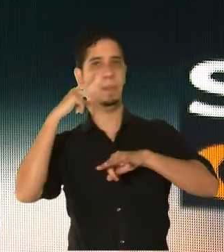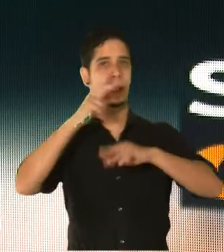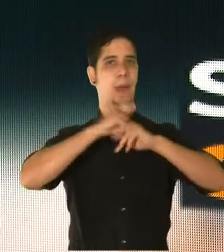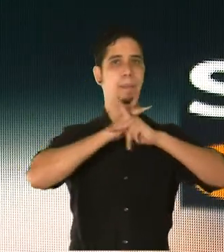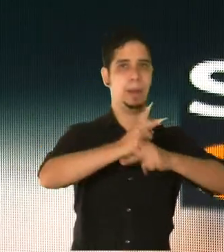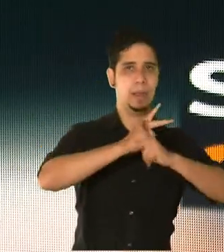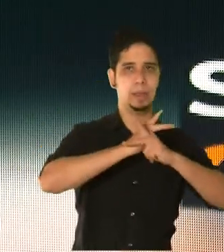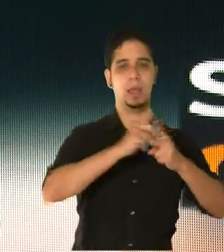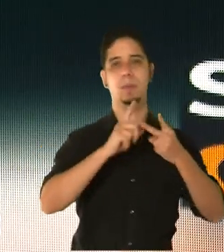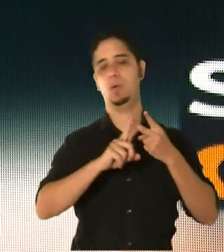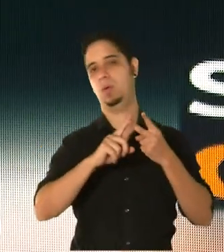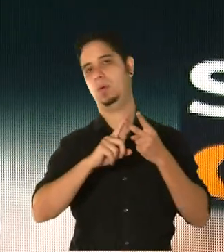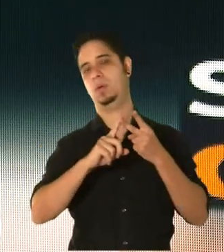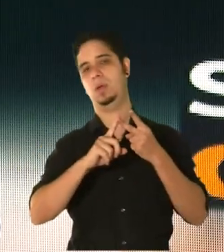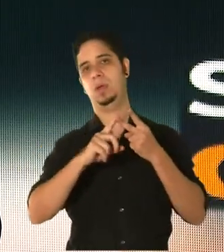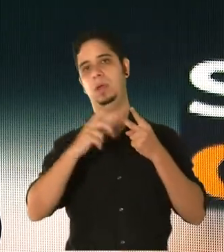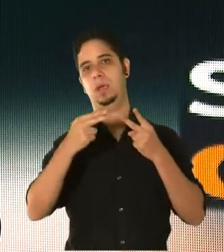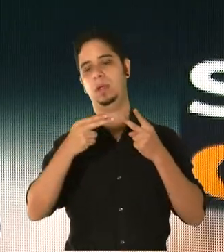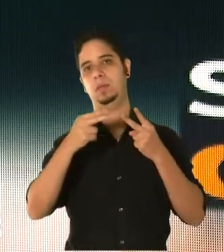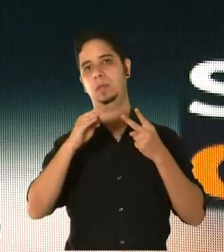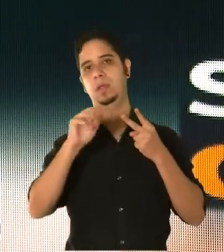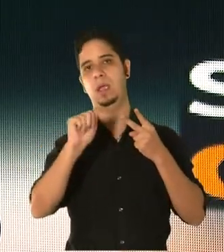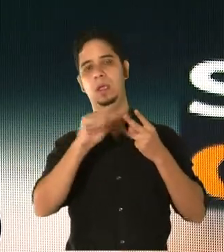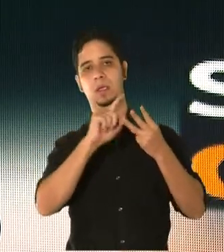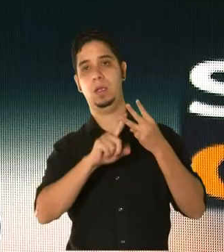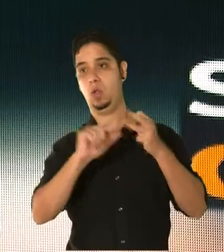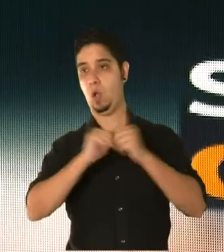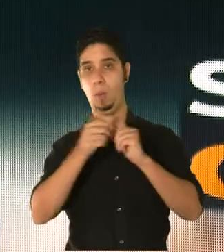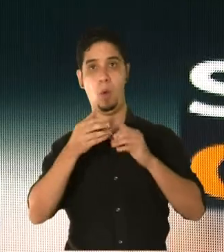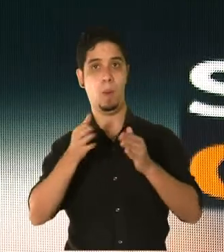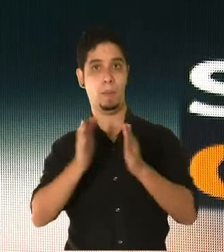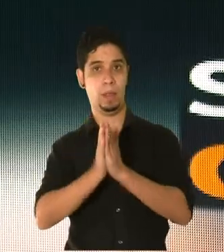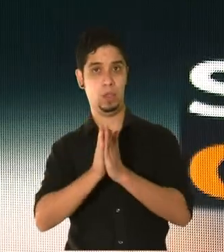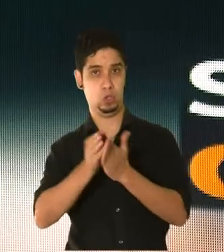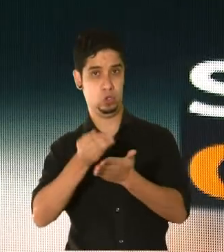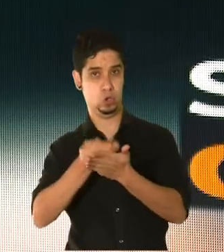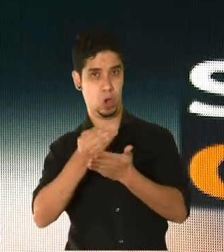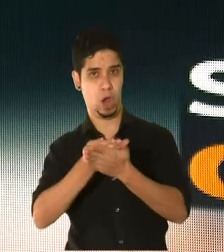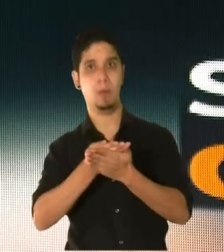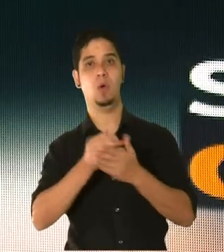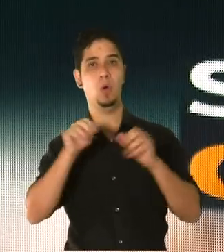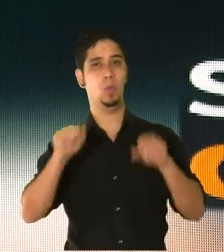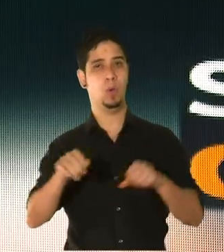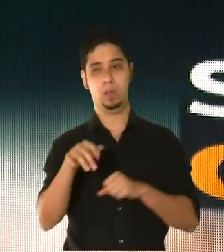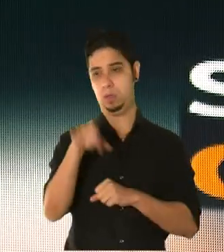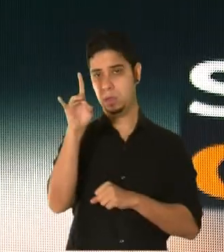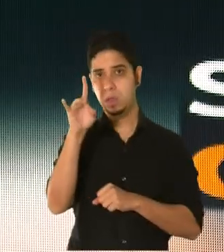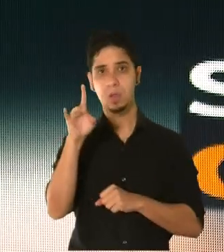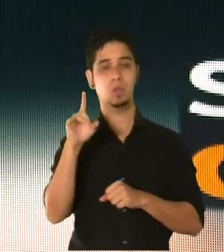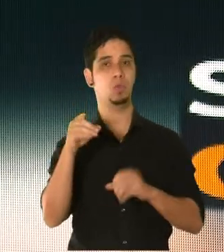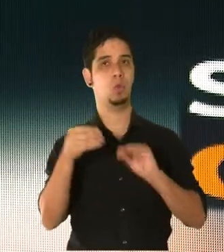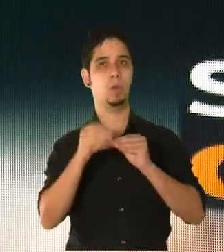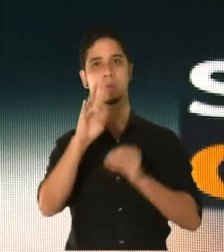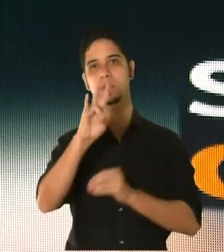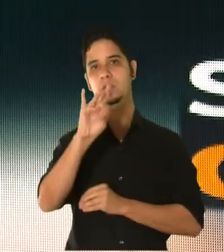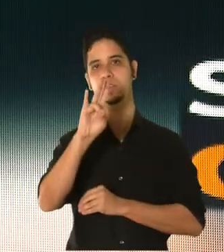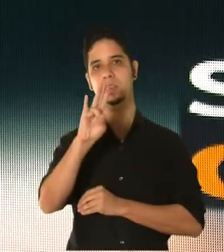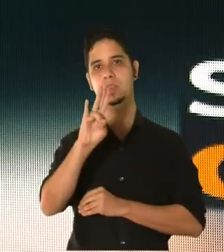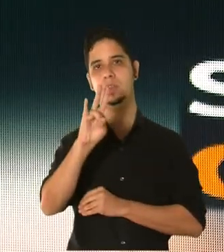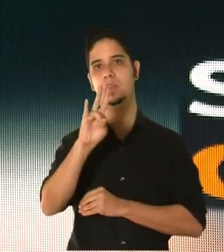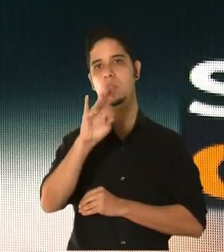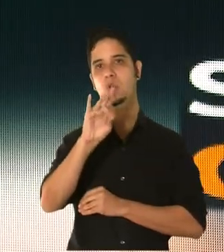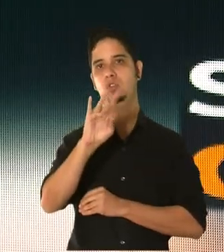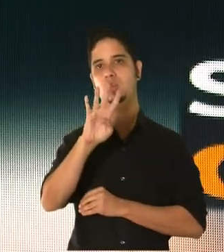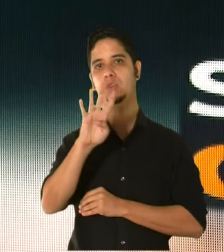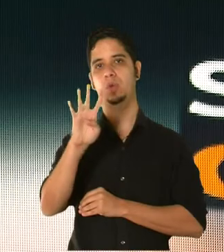comerciales de orientación de cómodos solicita el incentivo etcétera etcétera etcétera nos pueden conseguir en el 787 84